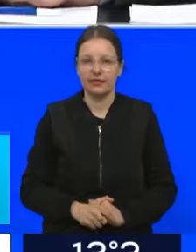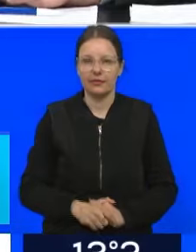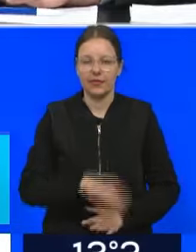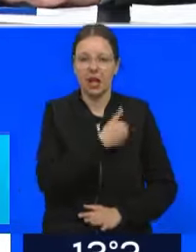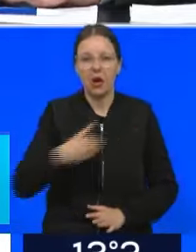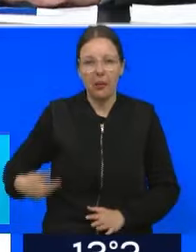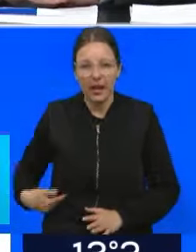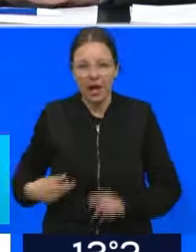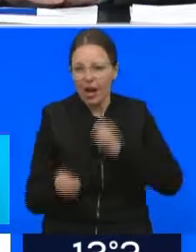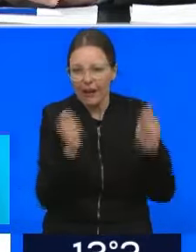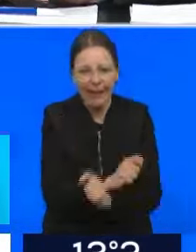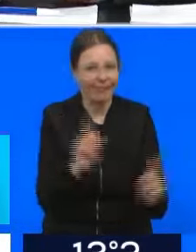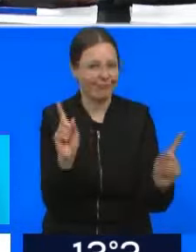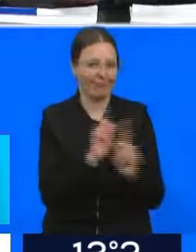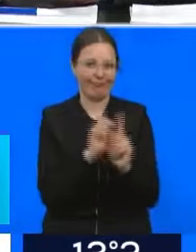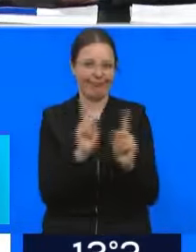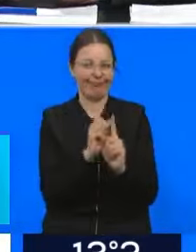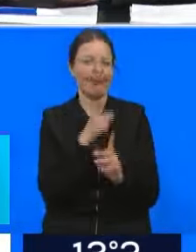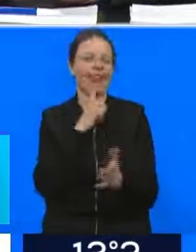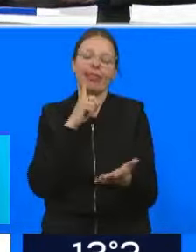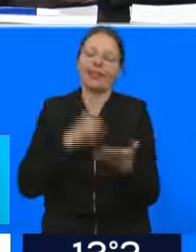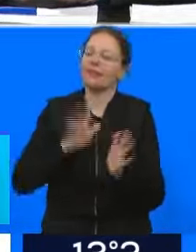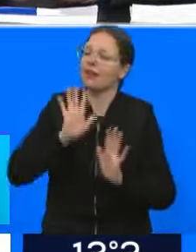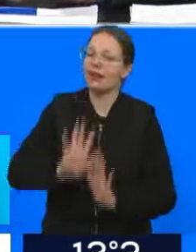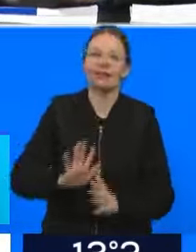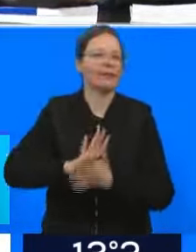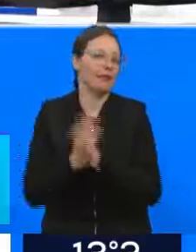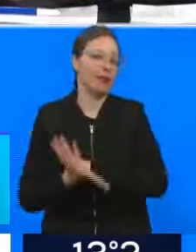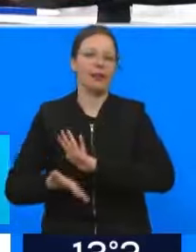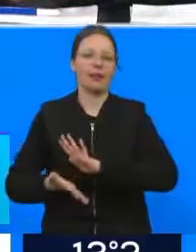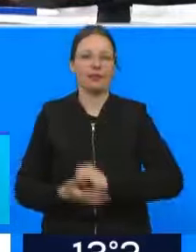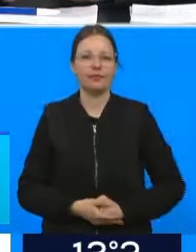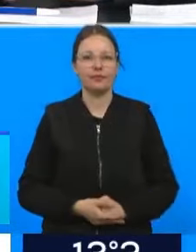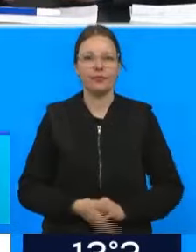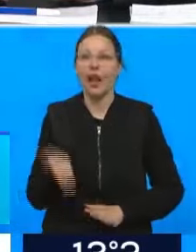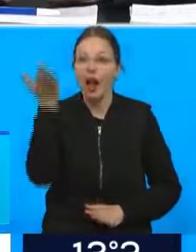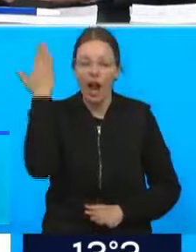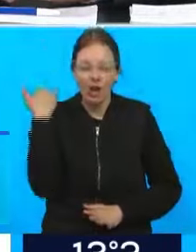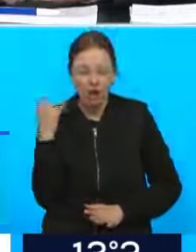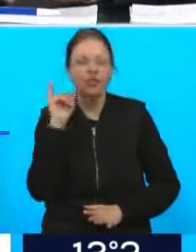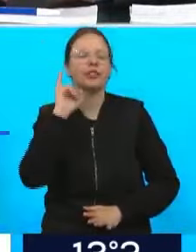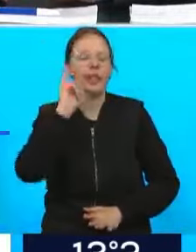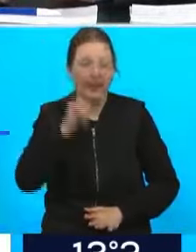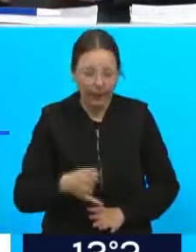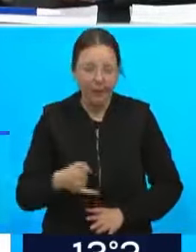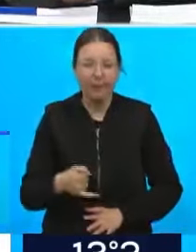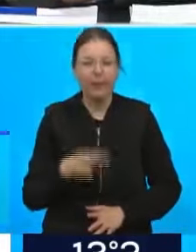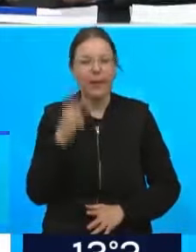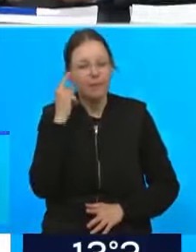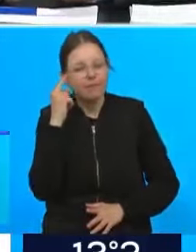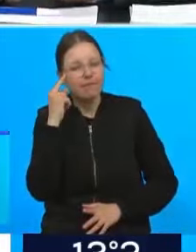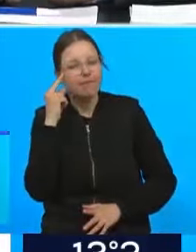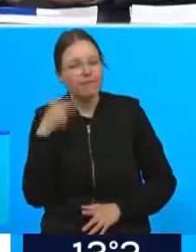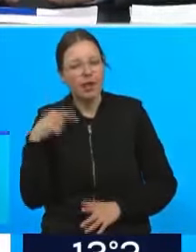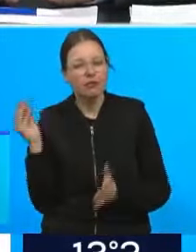a cambiar su posición. Y fíjate que anoche lo manifestábamos también en un breve análisis que hacíamos y lo acompañamos y lo sumamos hoy.